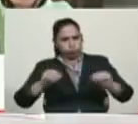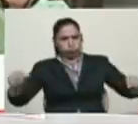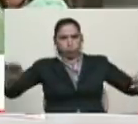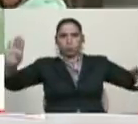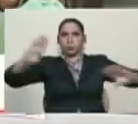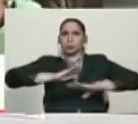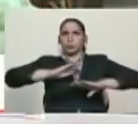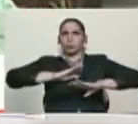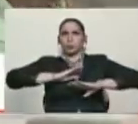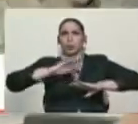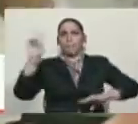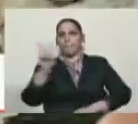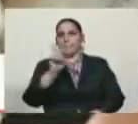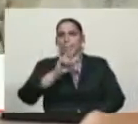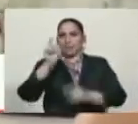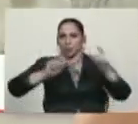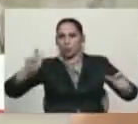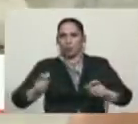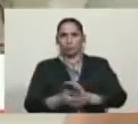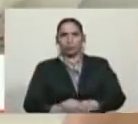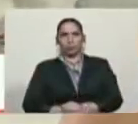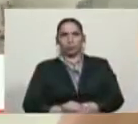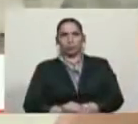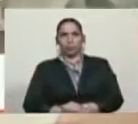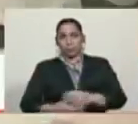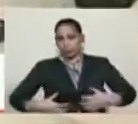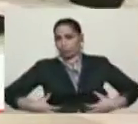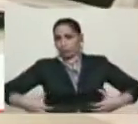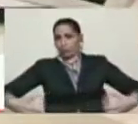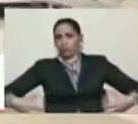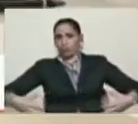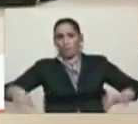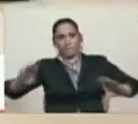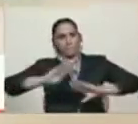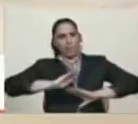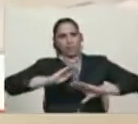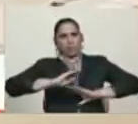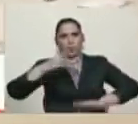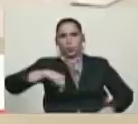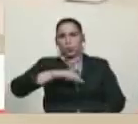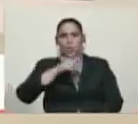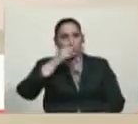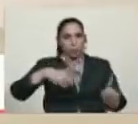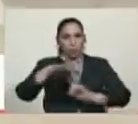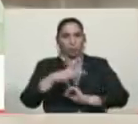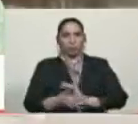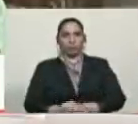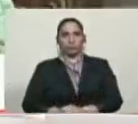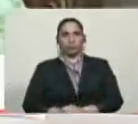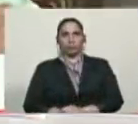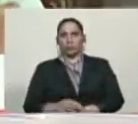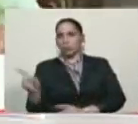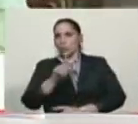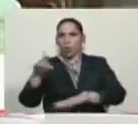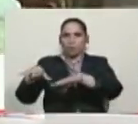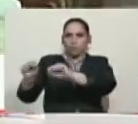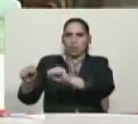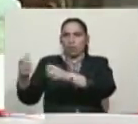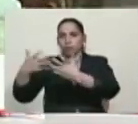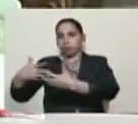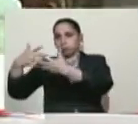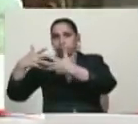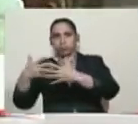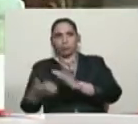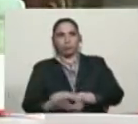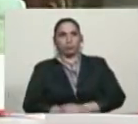es de los venezolanos la riqueza le pertenecen a nuestro pueblo no al imperio norteamericano